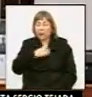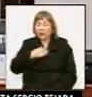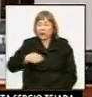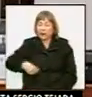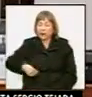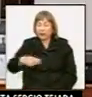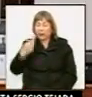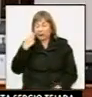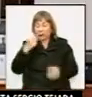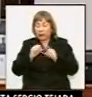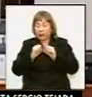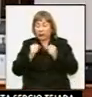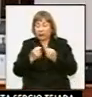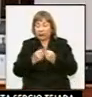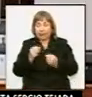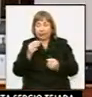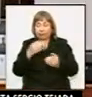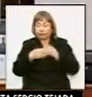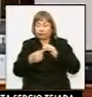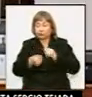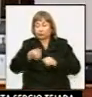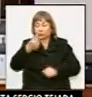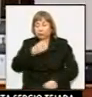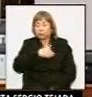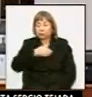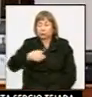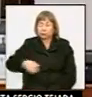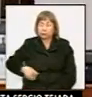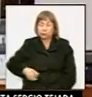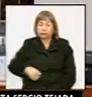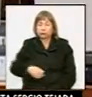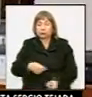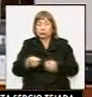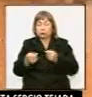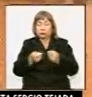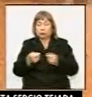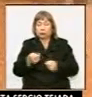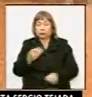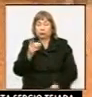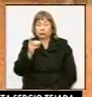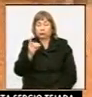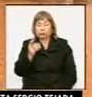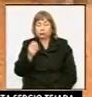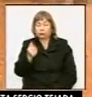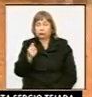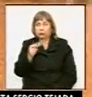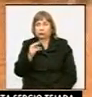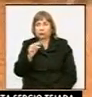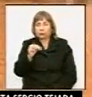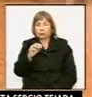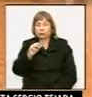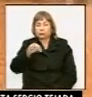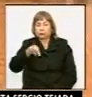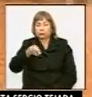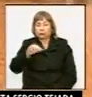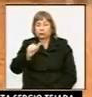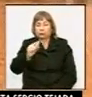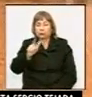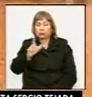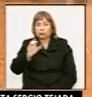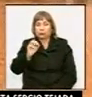que hemos tenido bajo la presidencia del congresista Dalmiro Palomino,